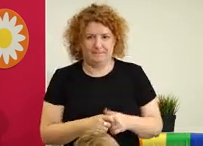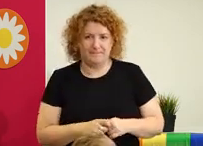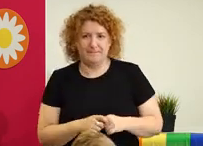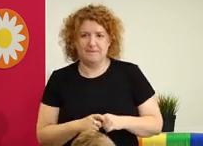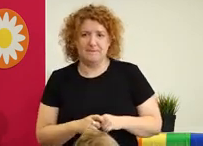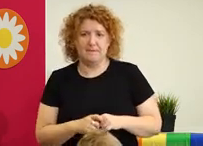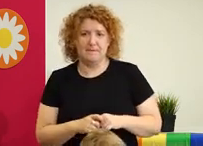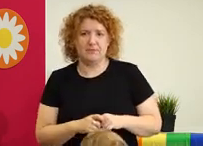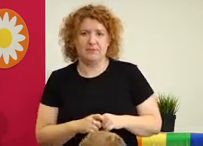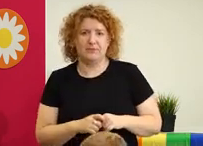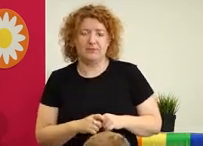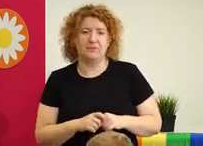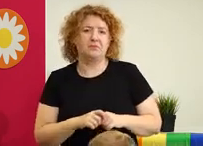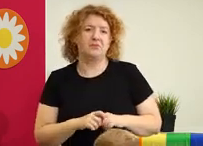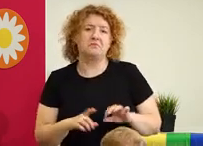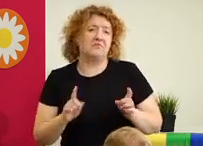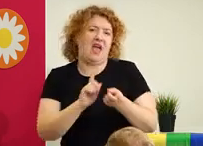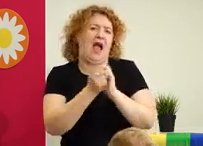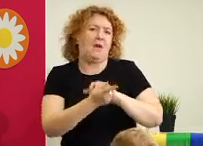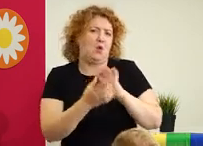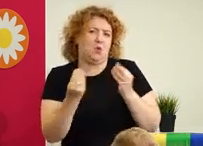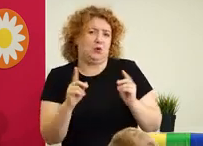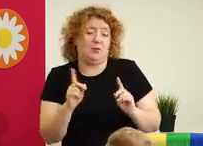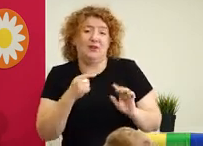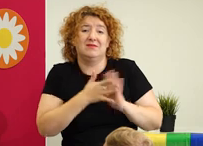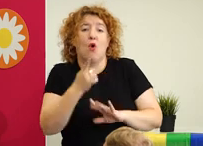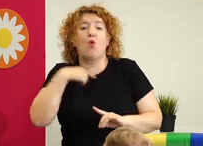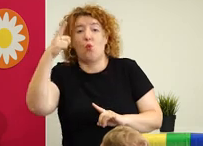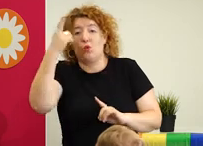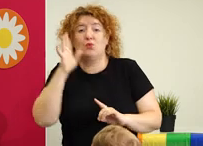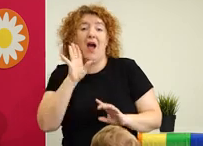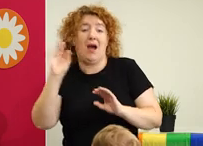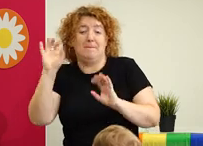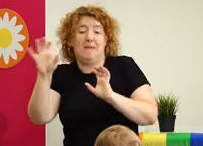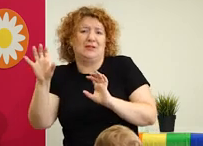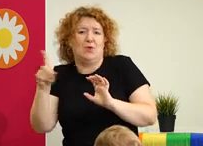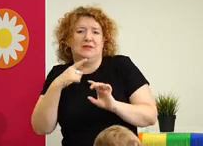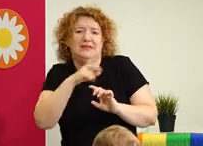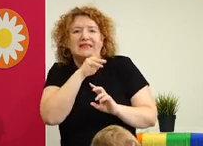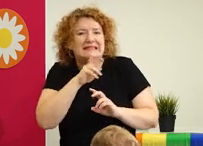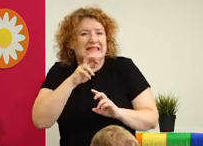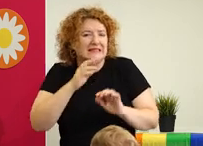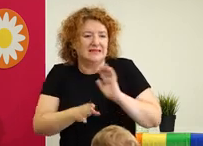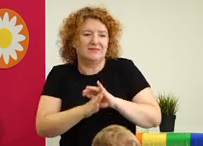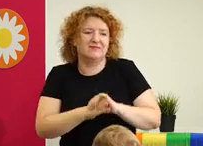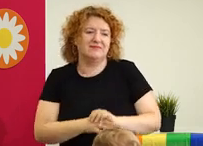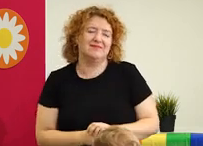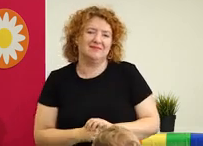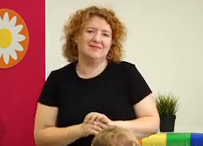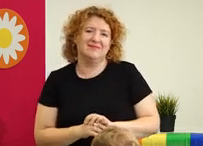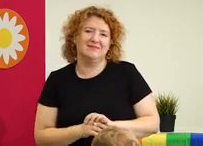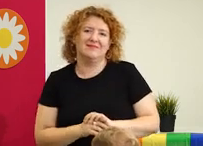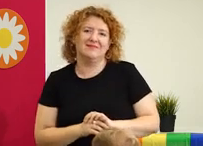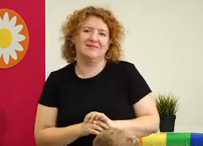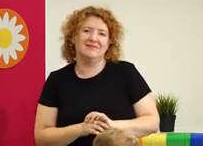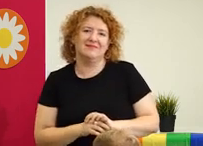no es que han cambiado, pero es que te aferras a lo que era, pero en realidad en el país